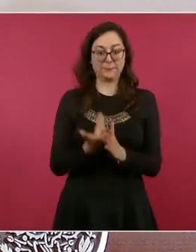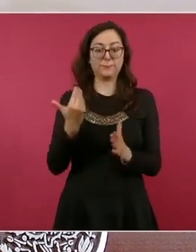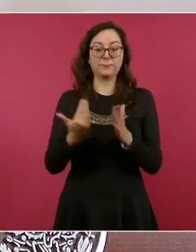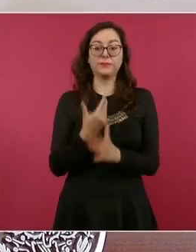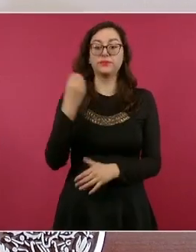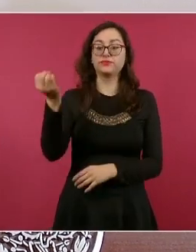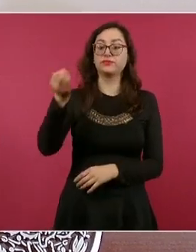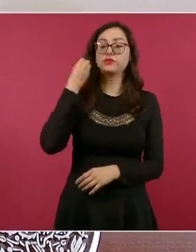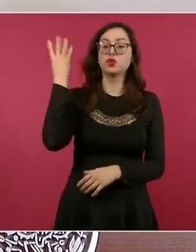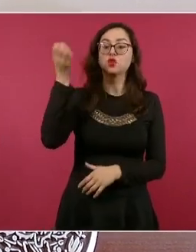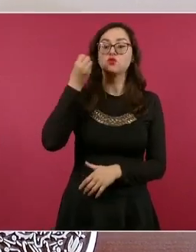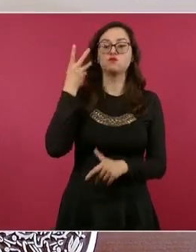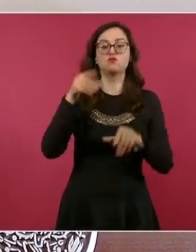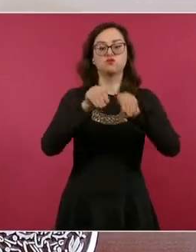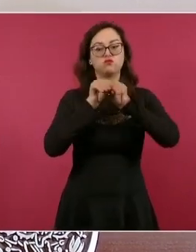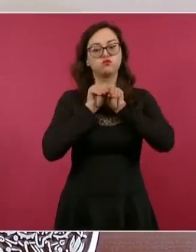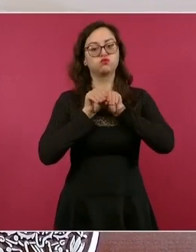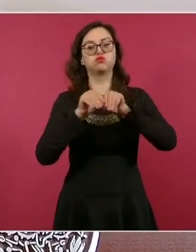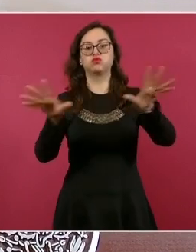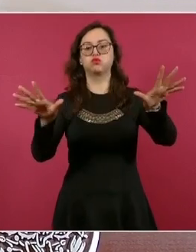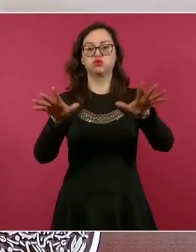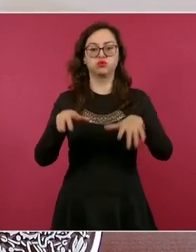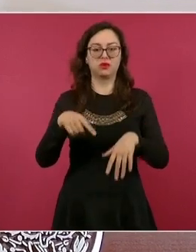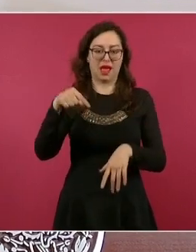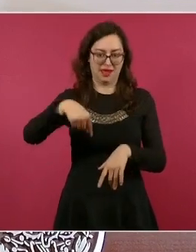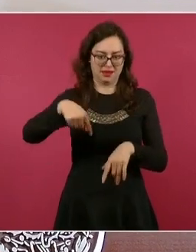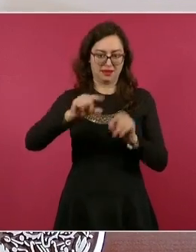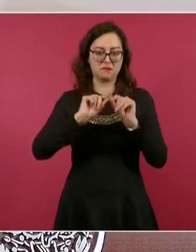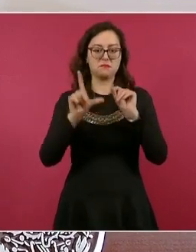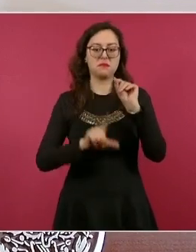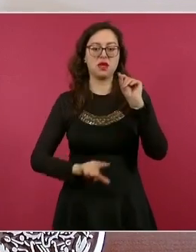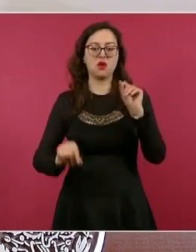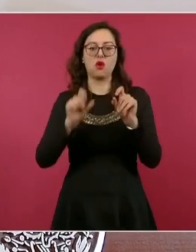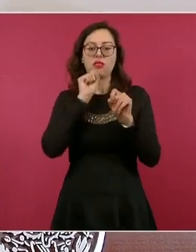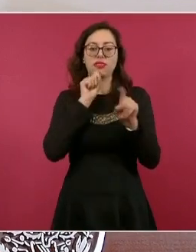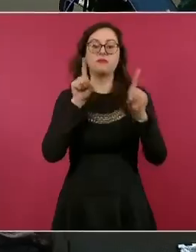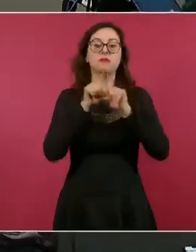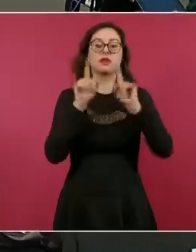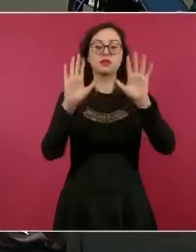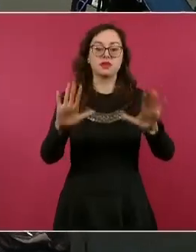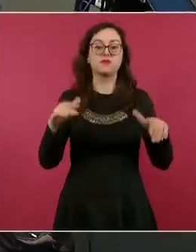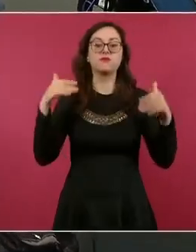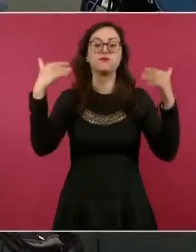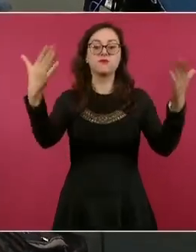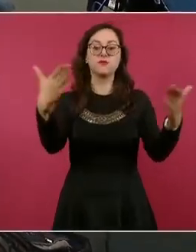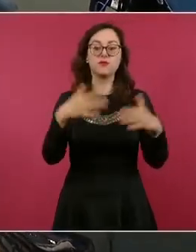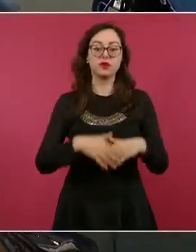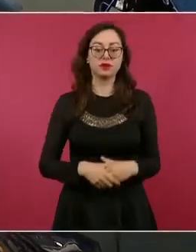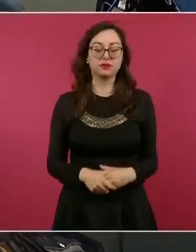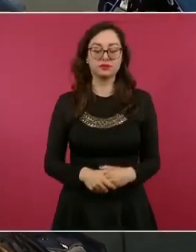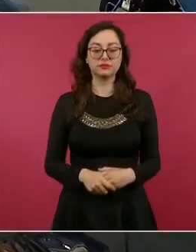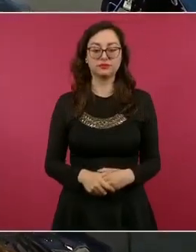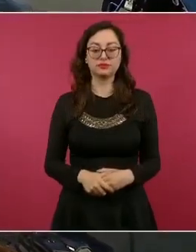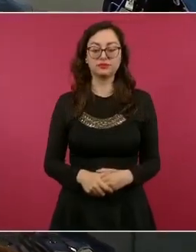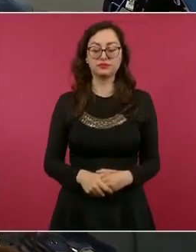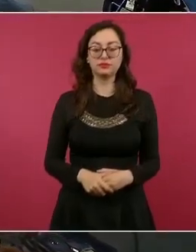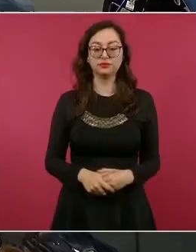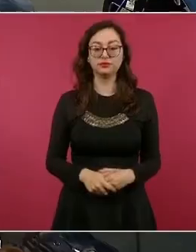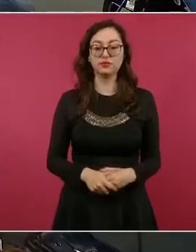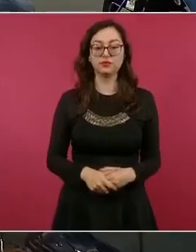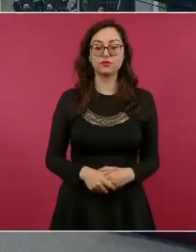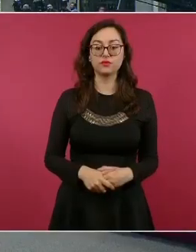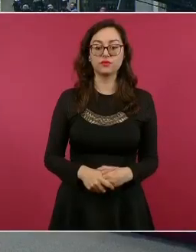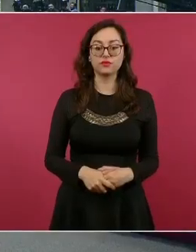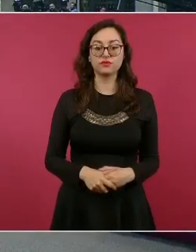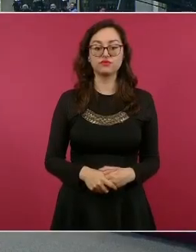siempre se ve en México y afuera, en el extranjero. Presidente, solo para terminar este tema del caso de la